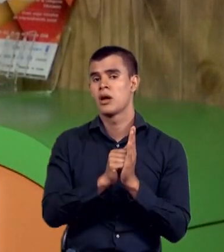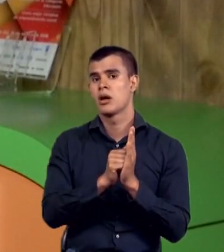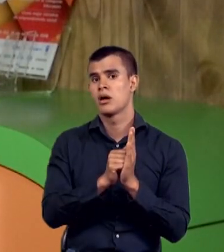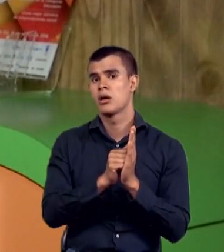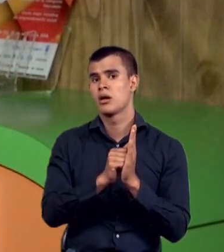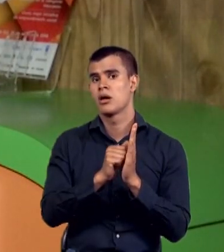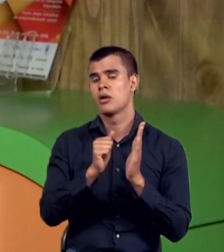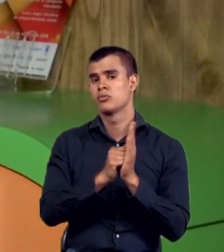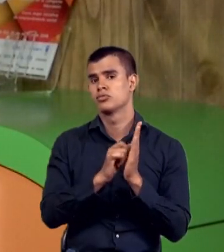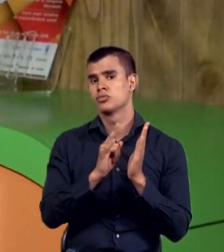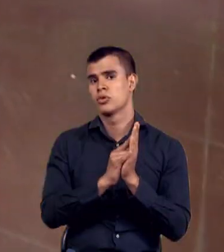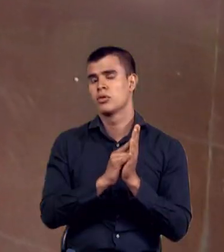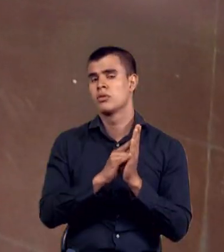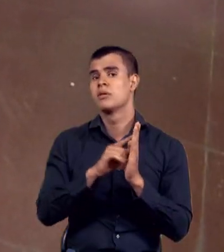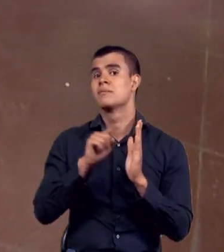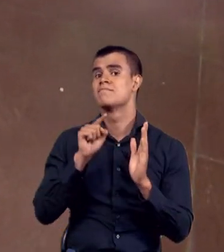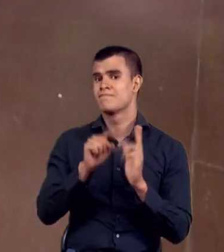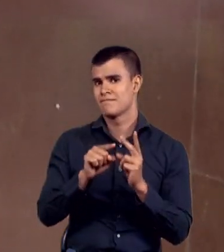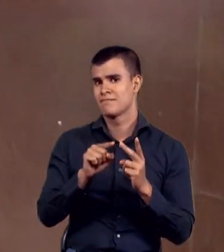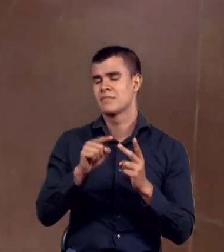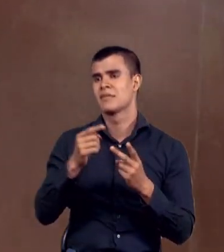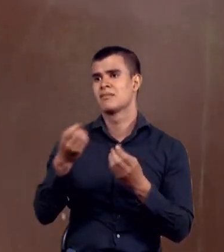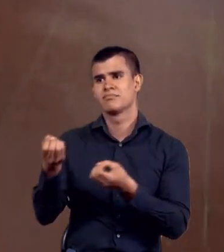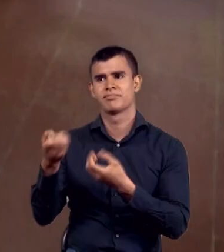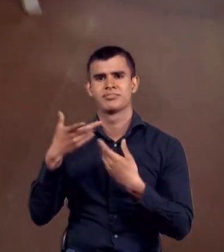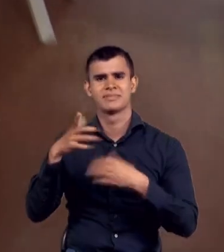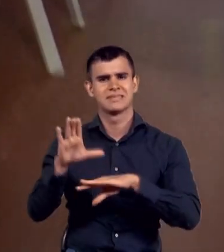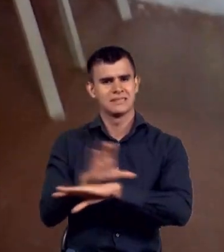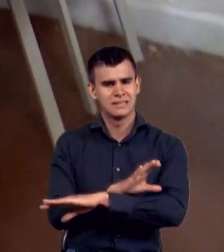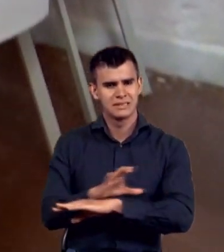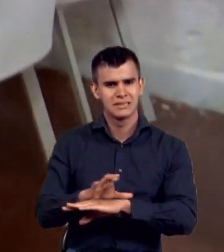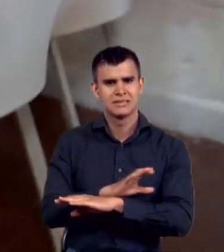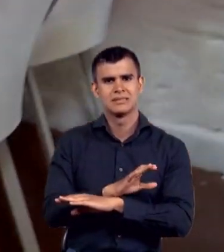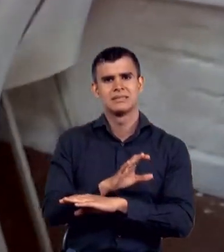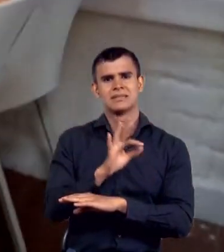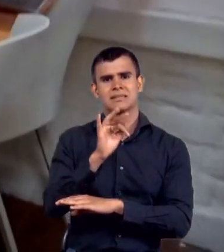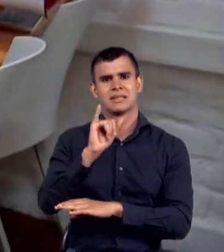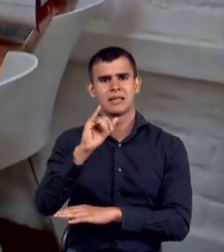de sistemas, y gracias a ellos pues vamos a tener las clases de TIC en el colegio.